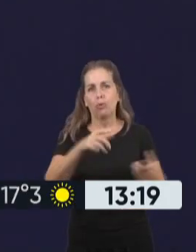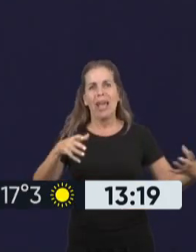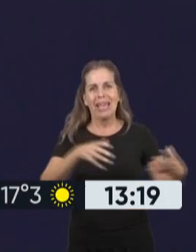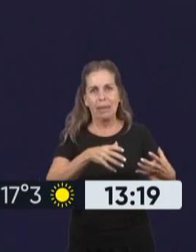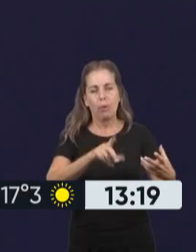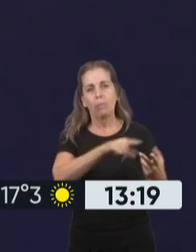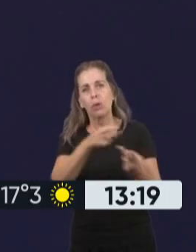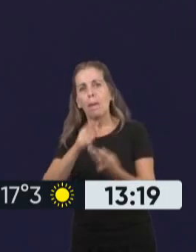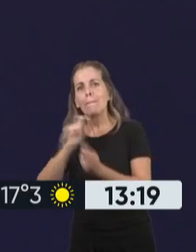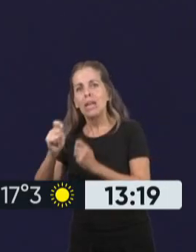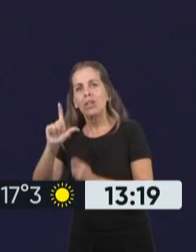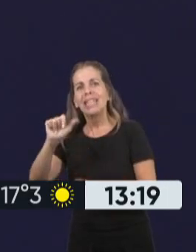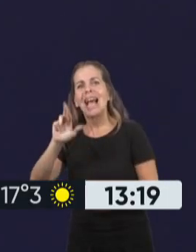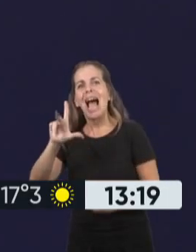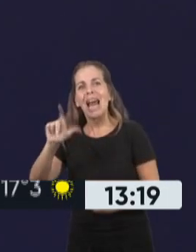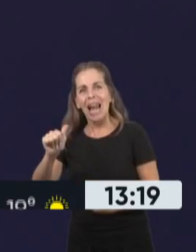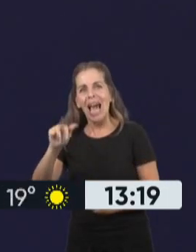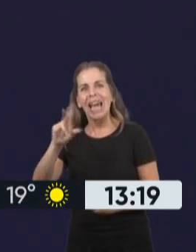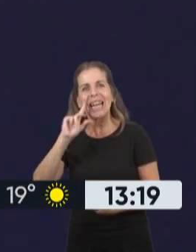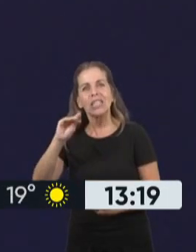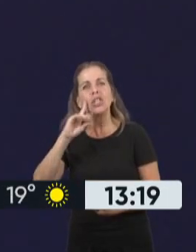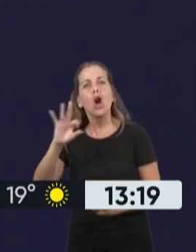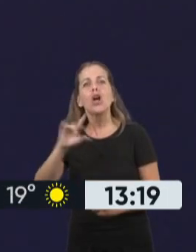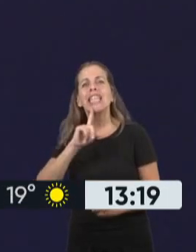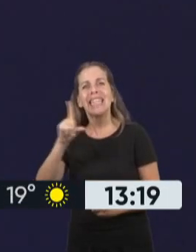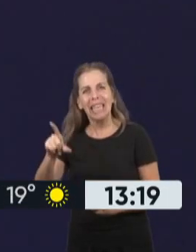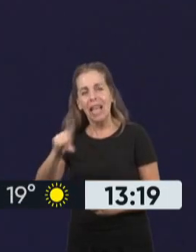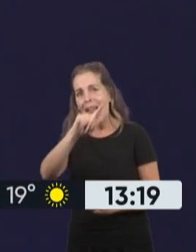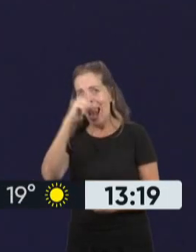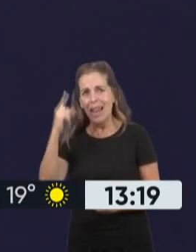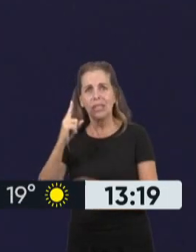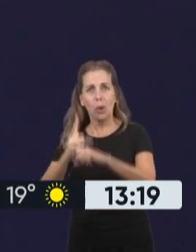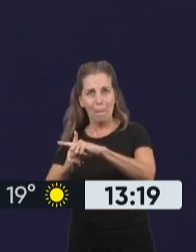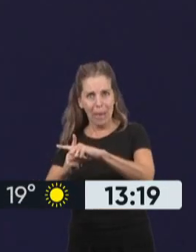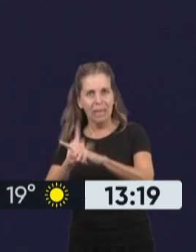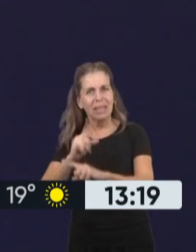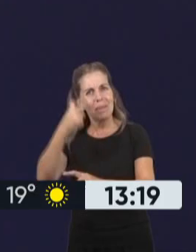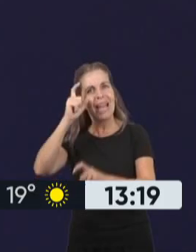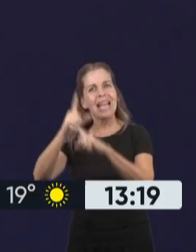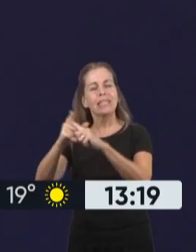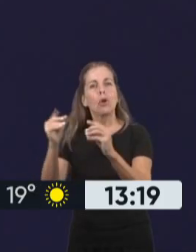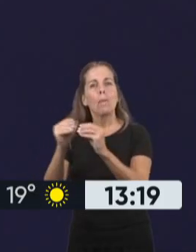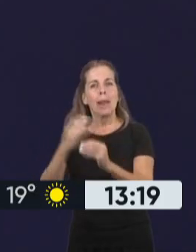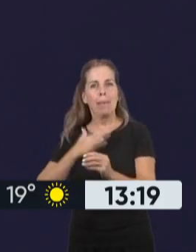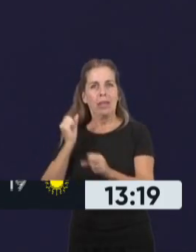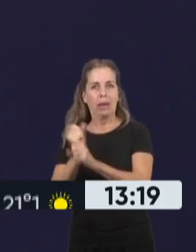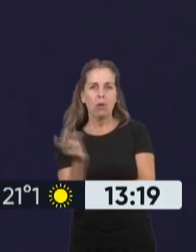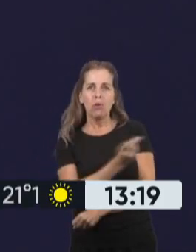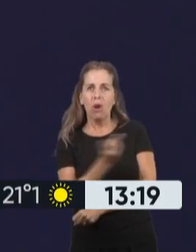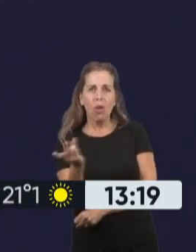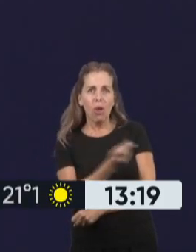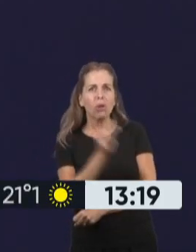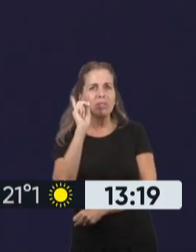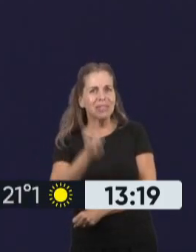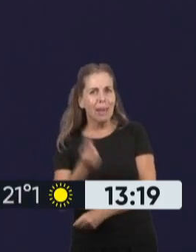con Carla Ricciotti, de La Nación Más, que además ha sido compañera mía de trabajo, que fueron agredidos